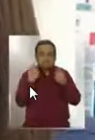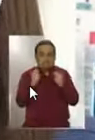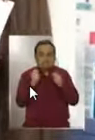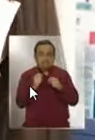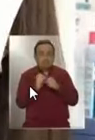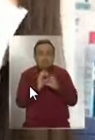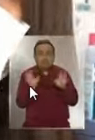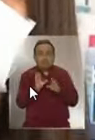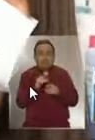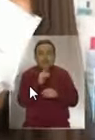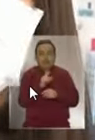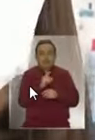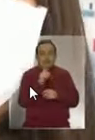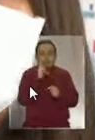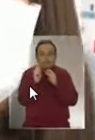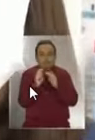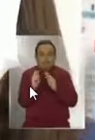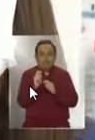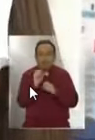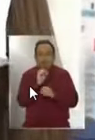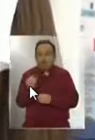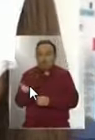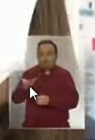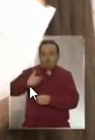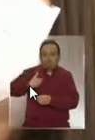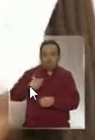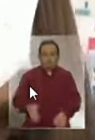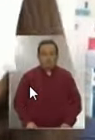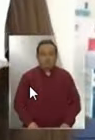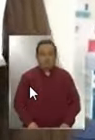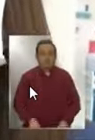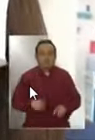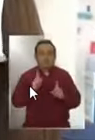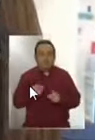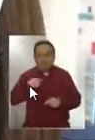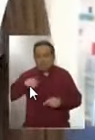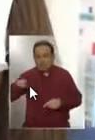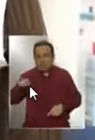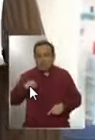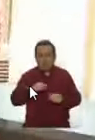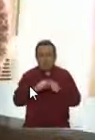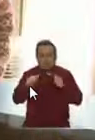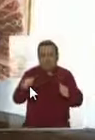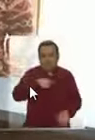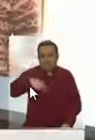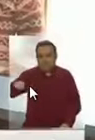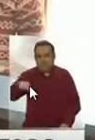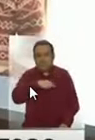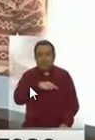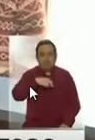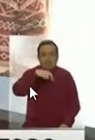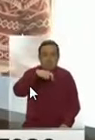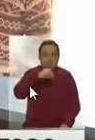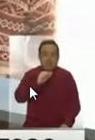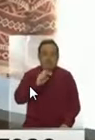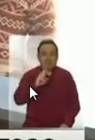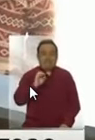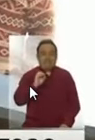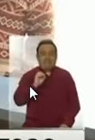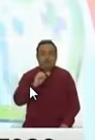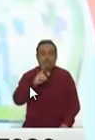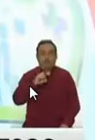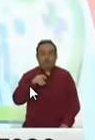evitar de que ellos se contagien o que tengan que desplazarse de zonas más extremas. En Paredones y en La Serena están con